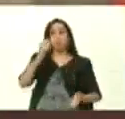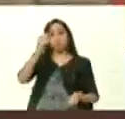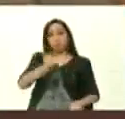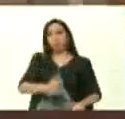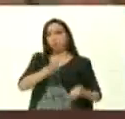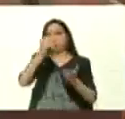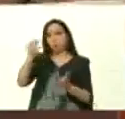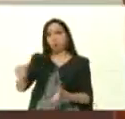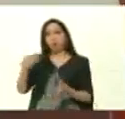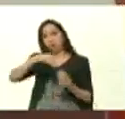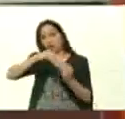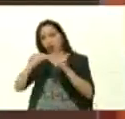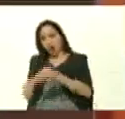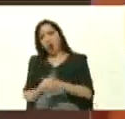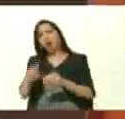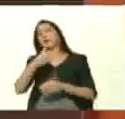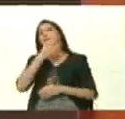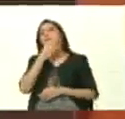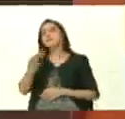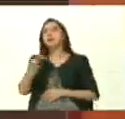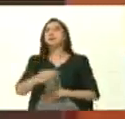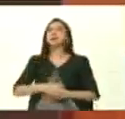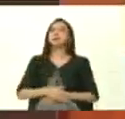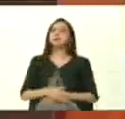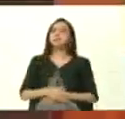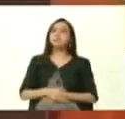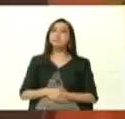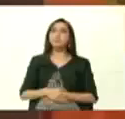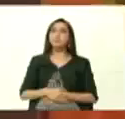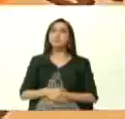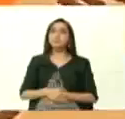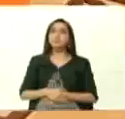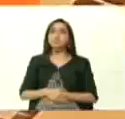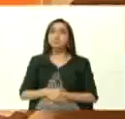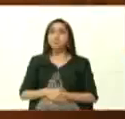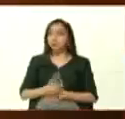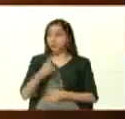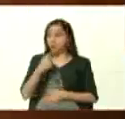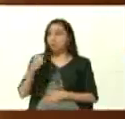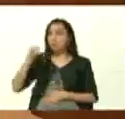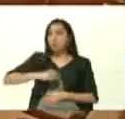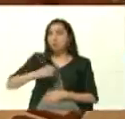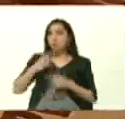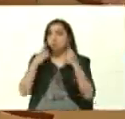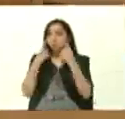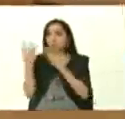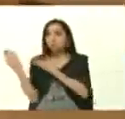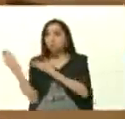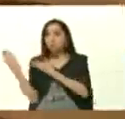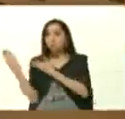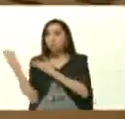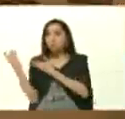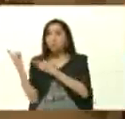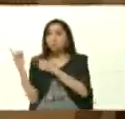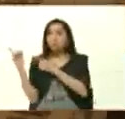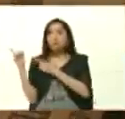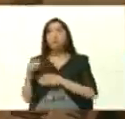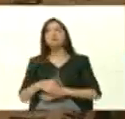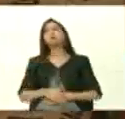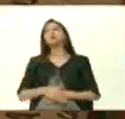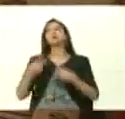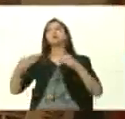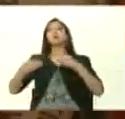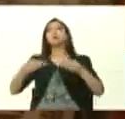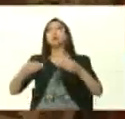ser incluido en las bolsas CLAP. Eso le iba a decir al ministro y a Bernal. Sí. Esto lo podemos incluir en las bolsas. Bernal,